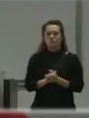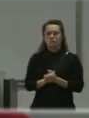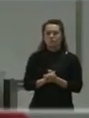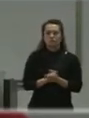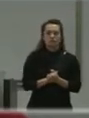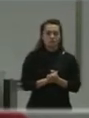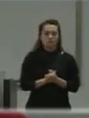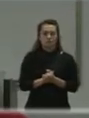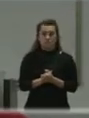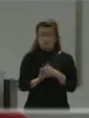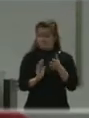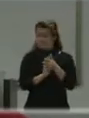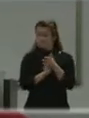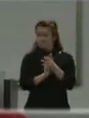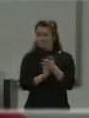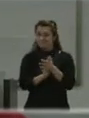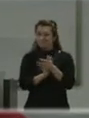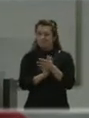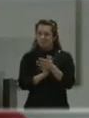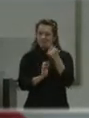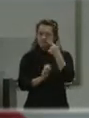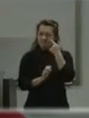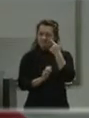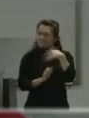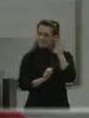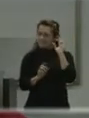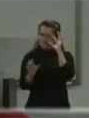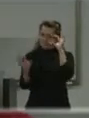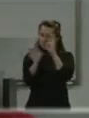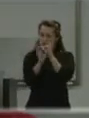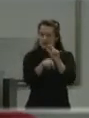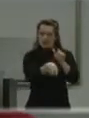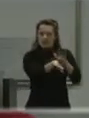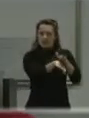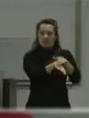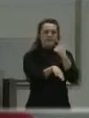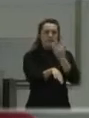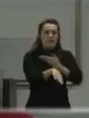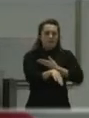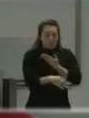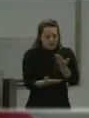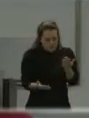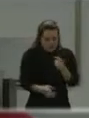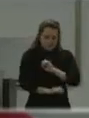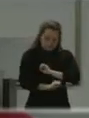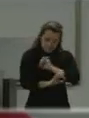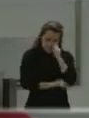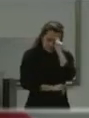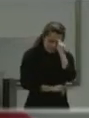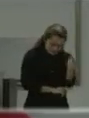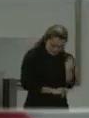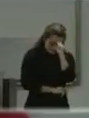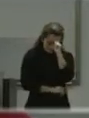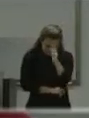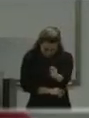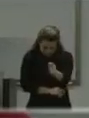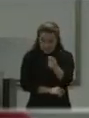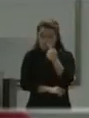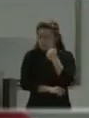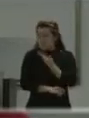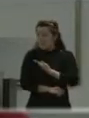a mencionar va muy enfocado a los padres Con todo el respeto que se merecen los que sean